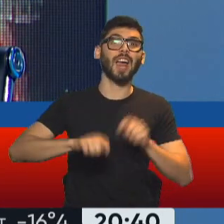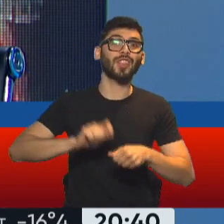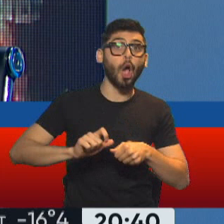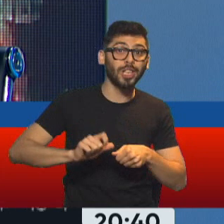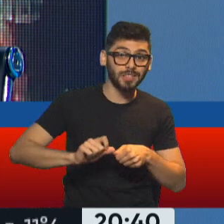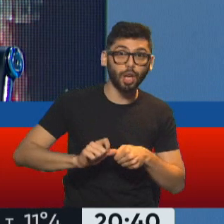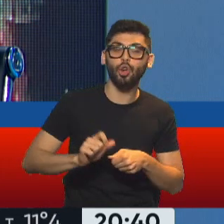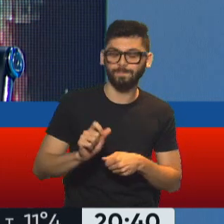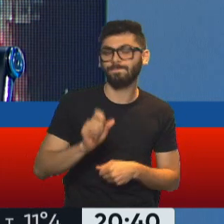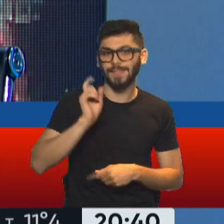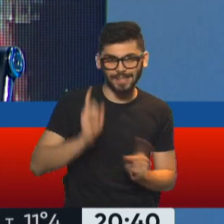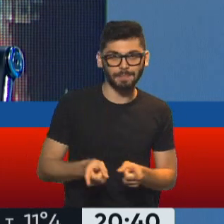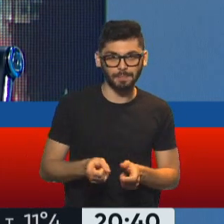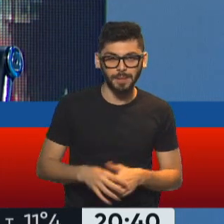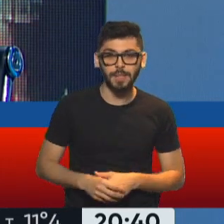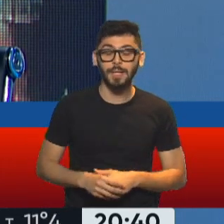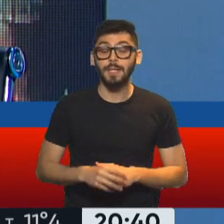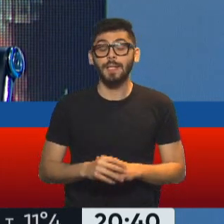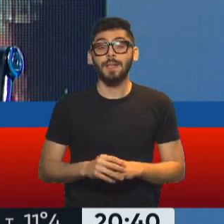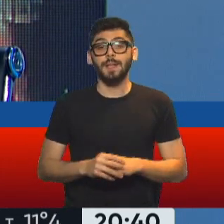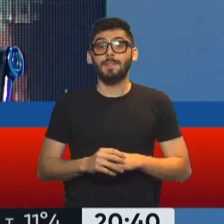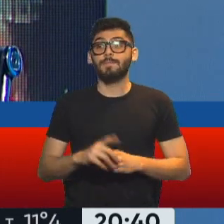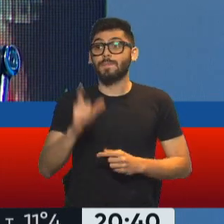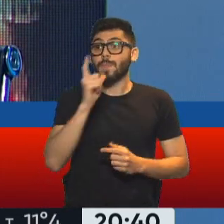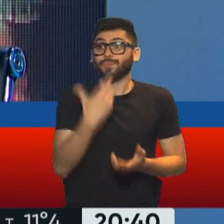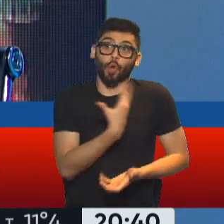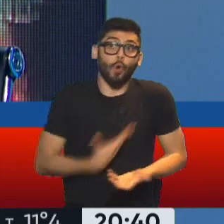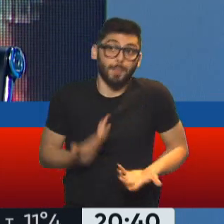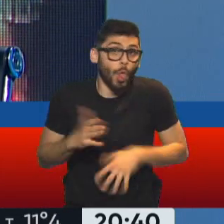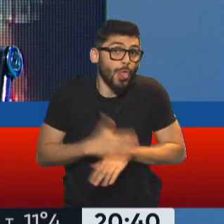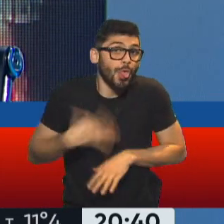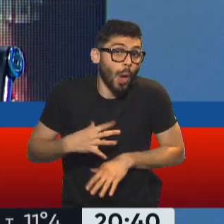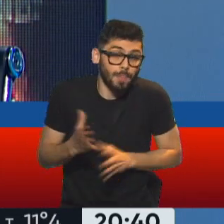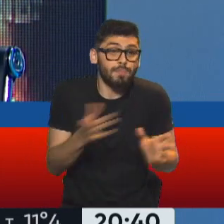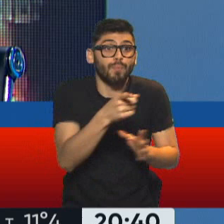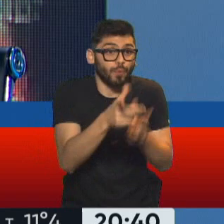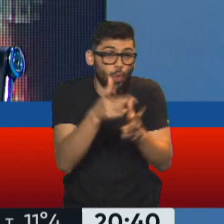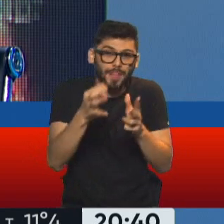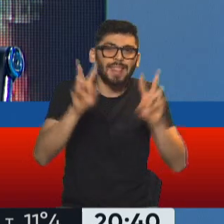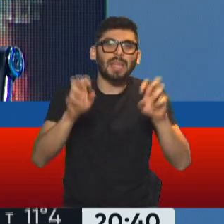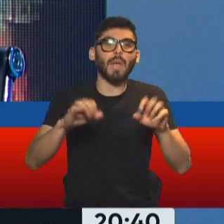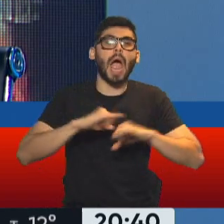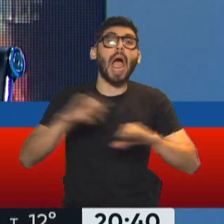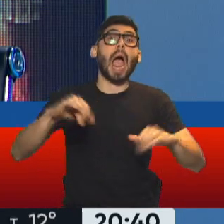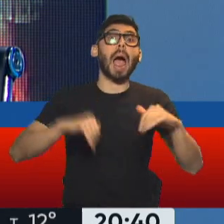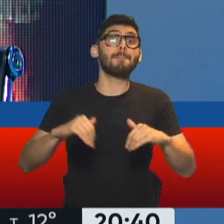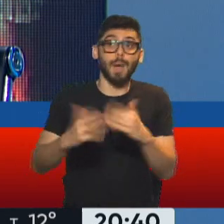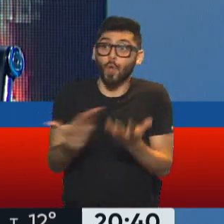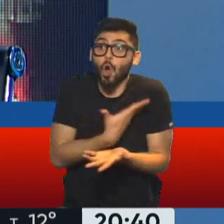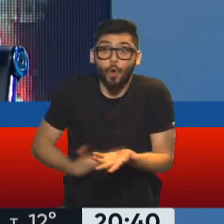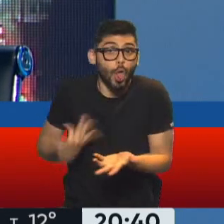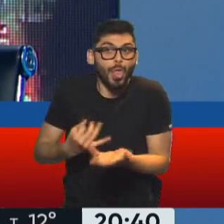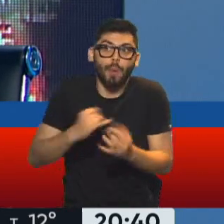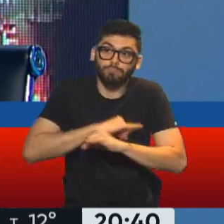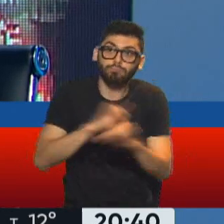que es también la responsabilidad que tenemos como gobierno. Recién hablaban de la campaña. En una campaña el gobierno tiene que contar lo que está